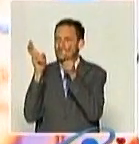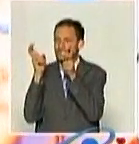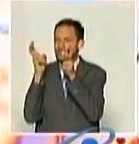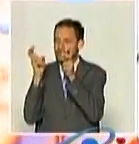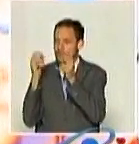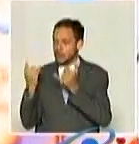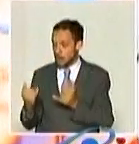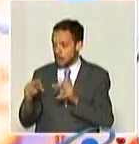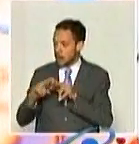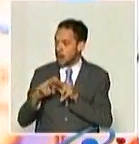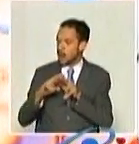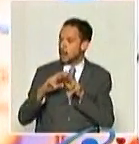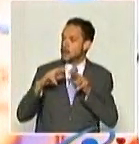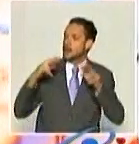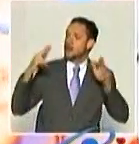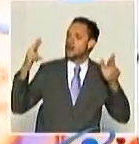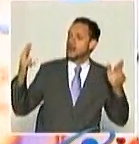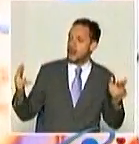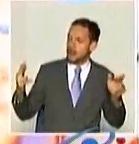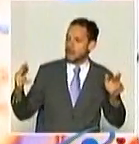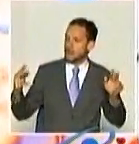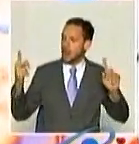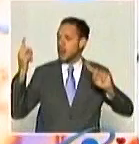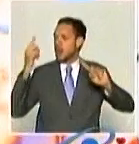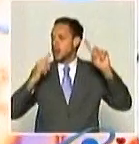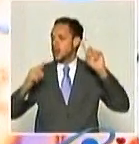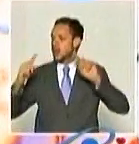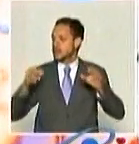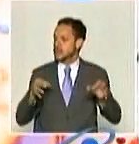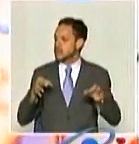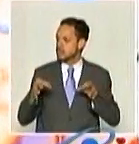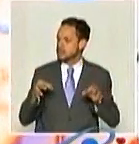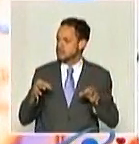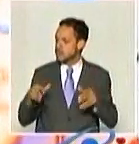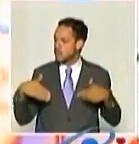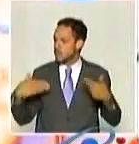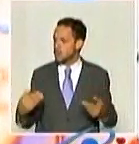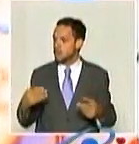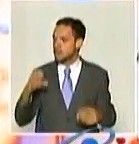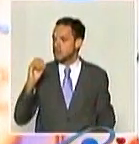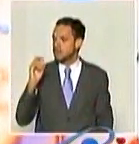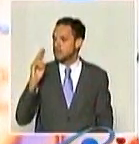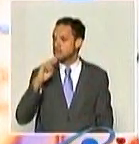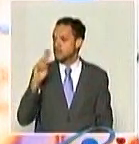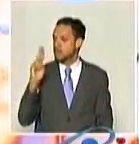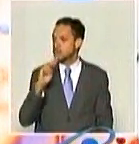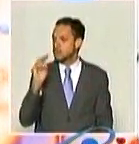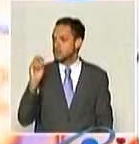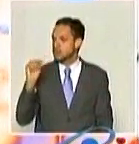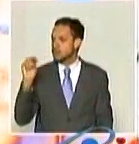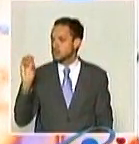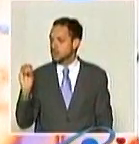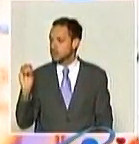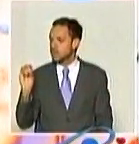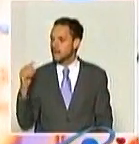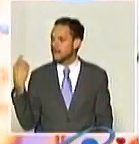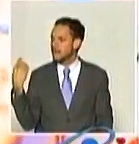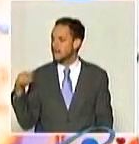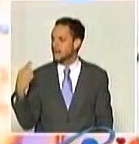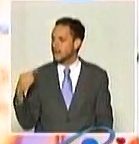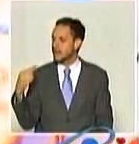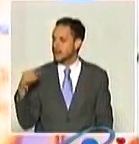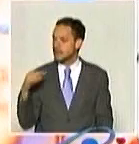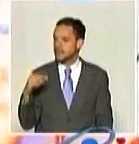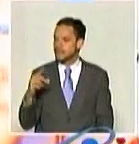un poco o nos da más ampliación sobre el manejo de este ozono con el plasma. ¿Qué es eso? ¿Por qué el